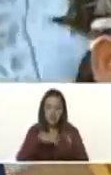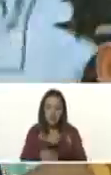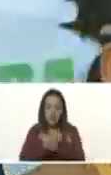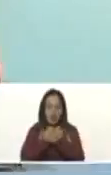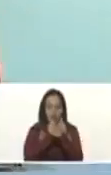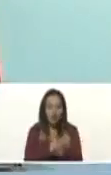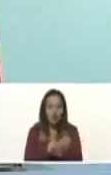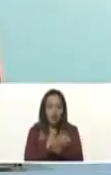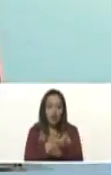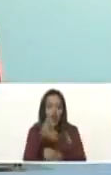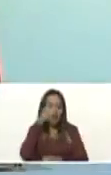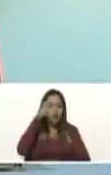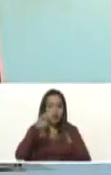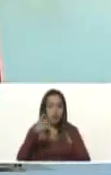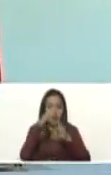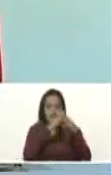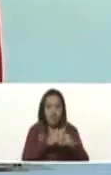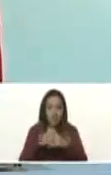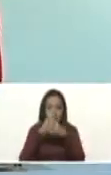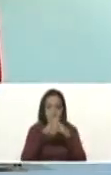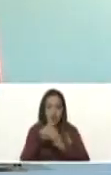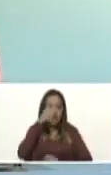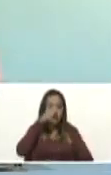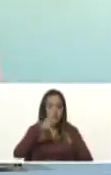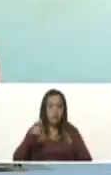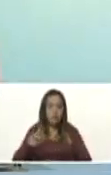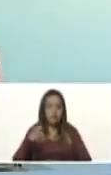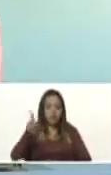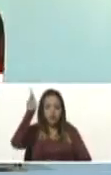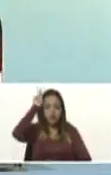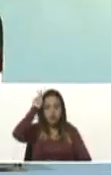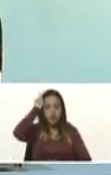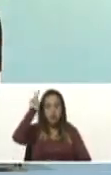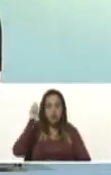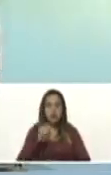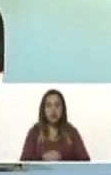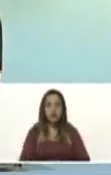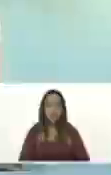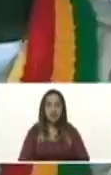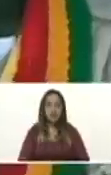los Estados Unidos, nuestro amor a los pueblos originarios.